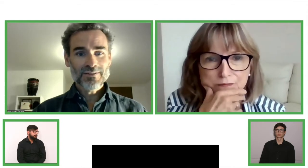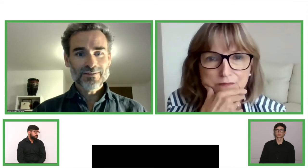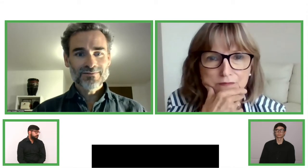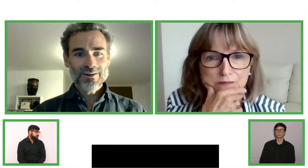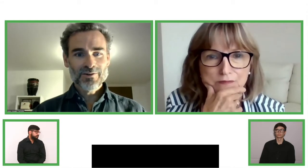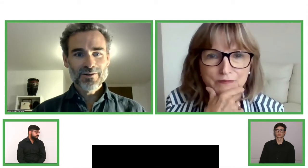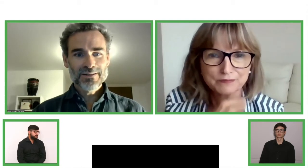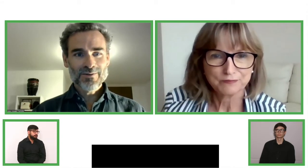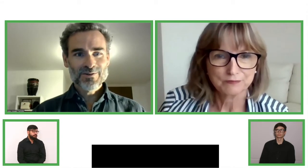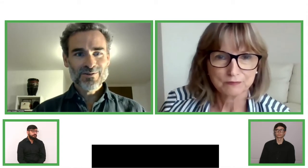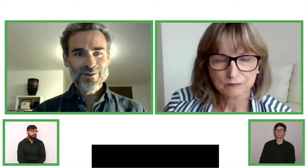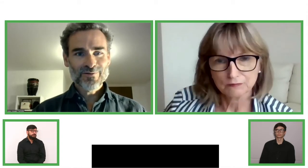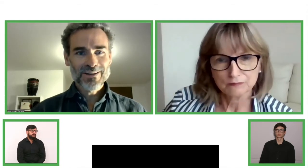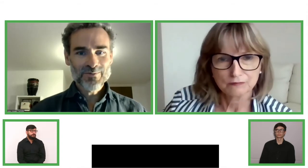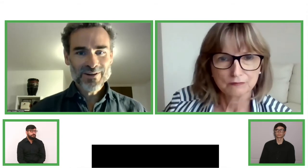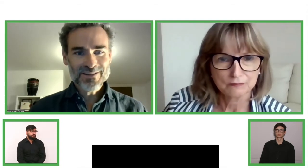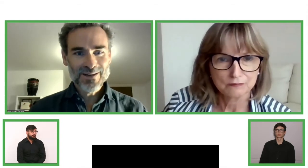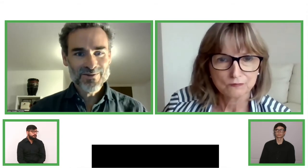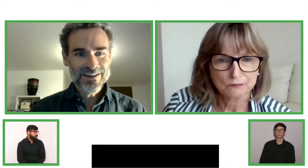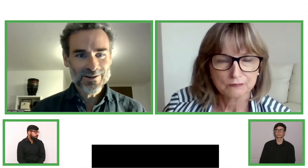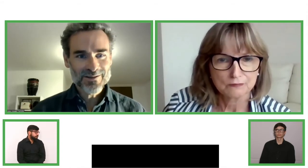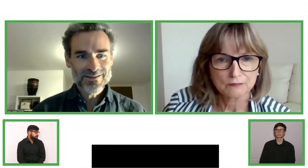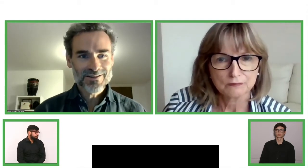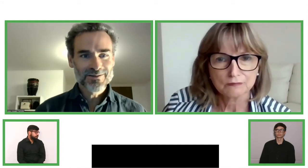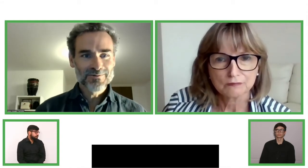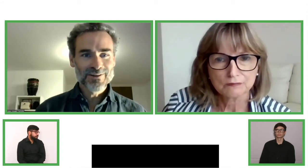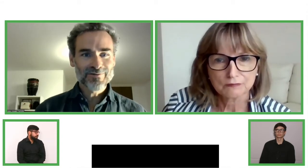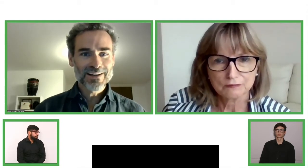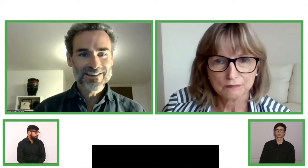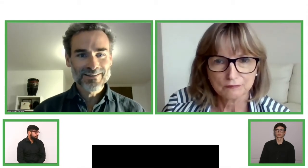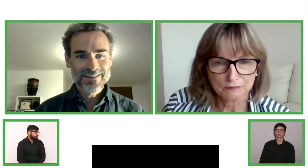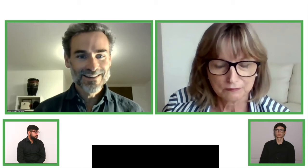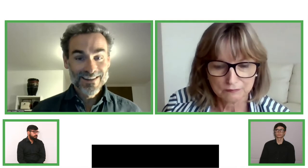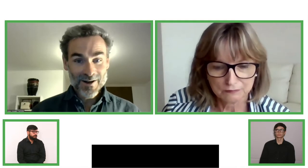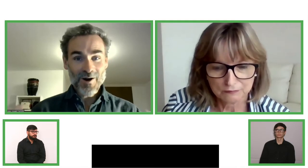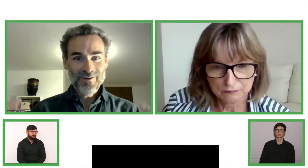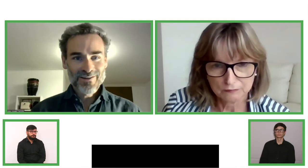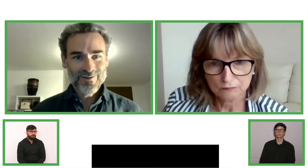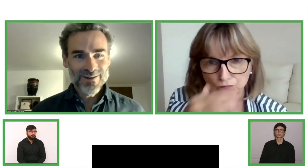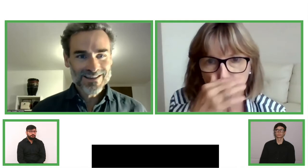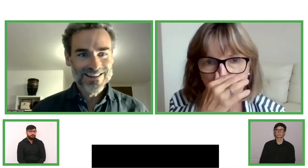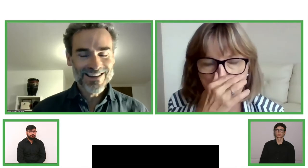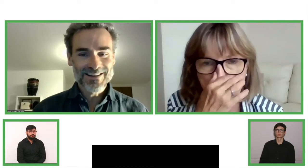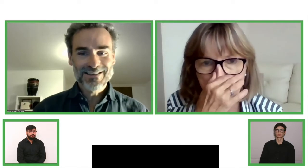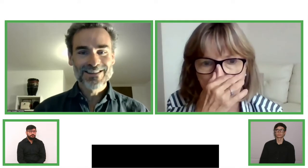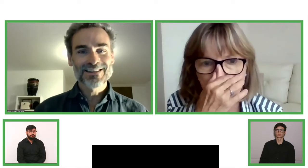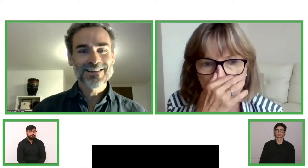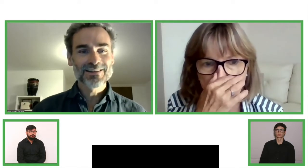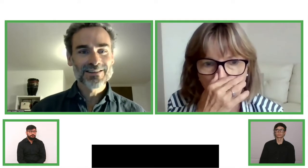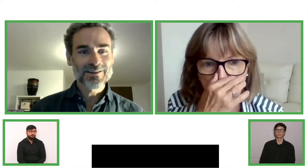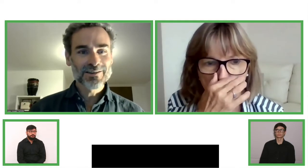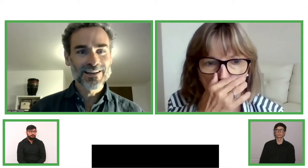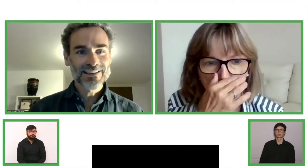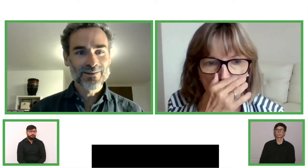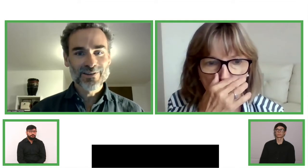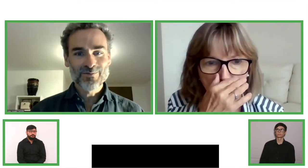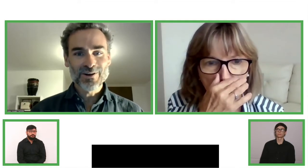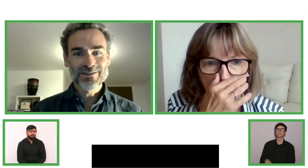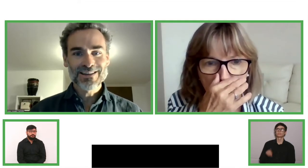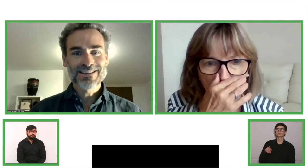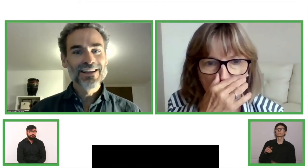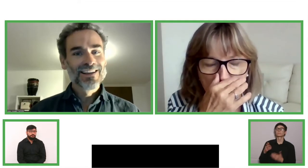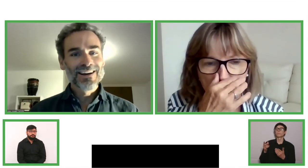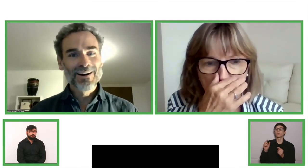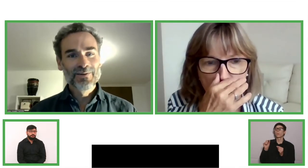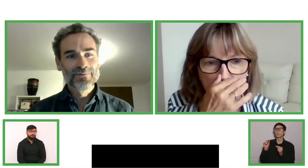No, all good. I was just offering a bit of time to the audience to reflect on all the information they got. Bien, estaba dando un poco de